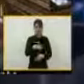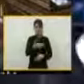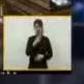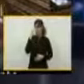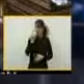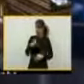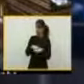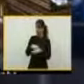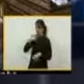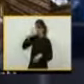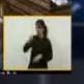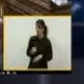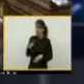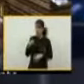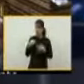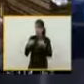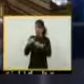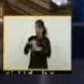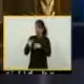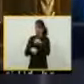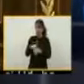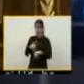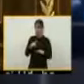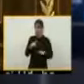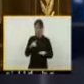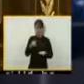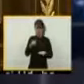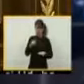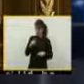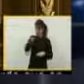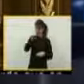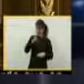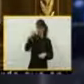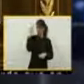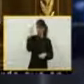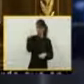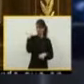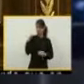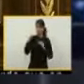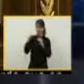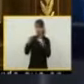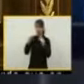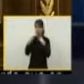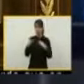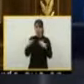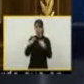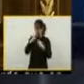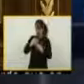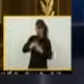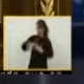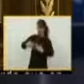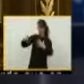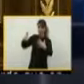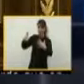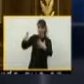perder indefectiblemente la investidura, no eres una prueba de cobardía, no, es una prueba de inteligencia política. Que una cosa es investidura y otra